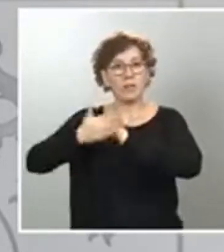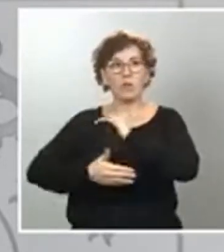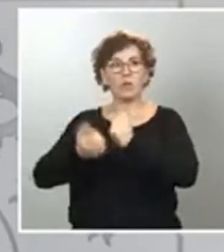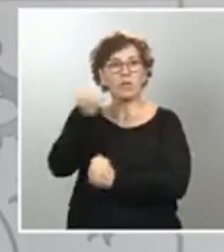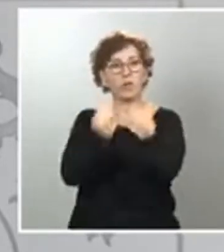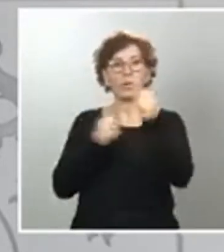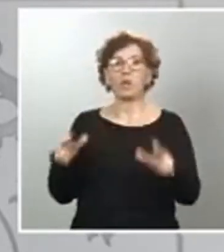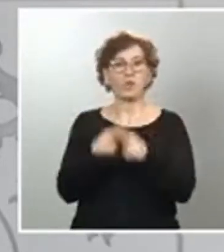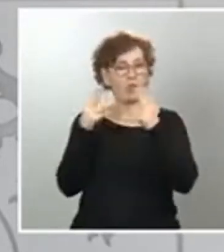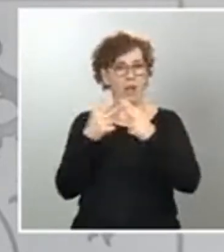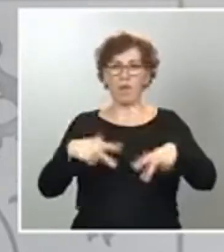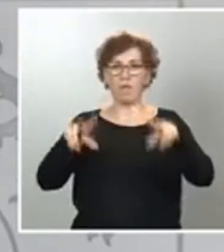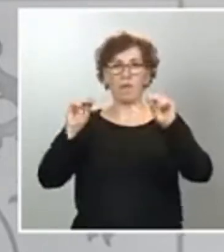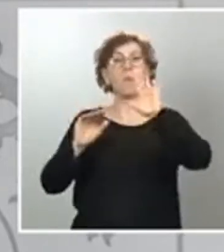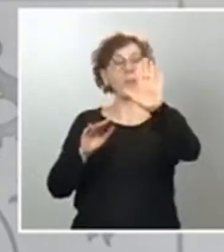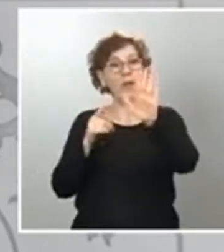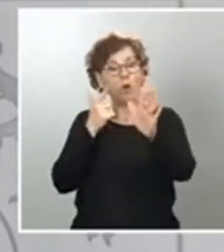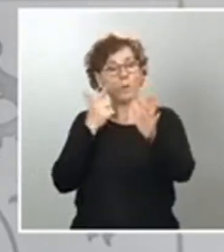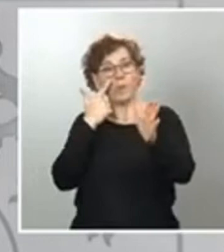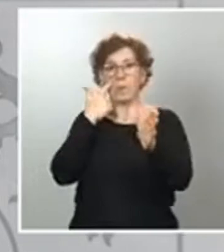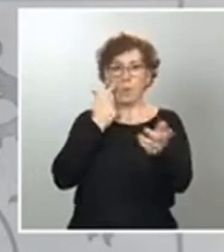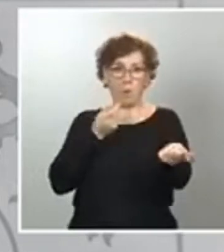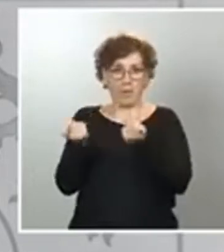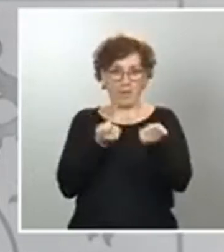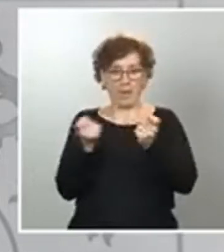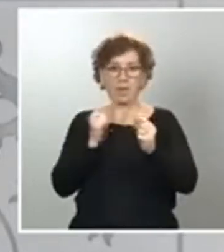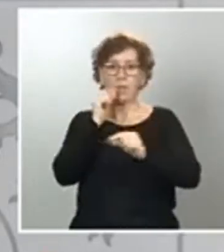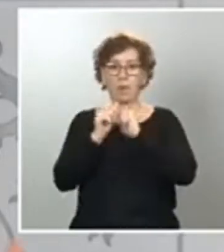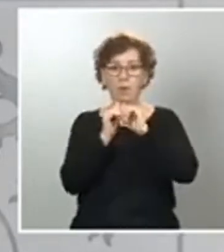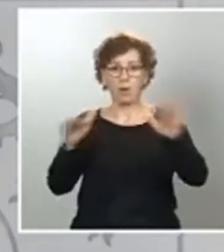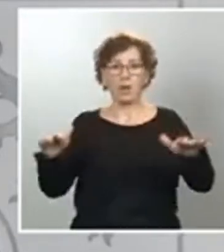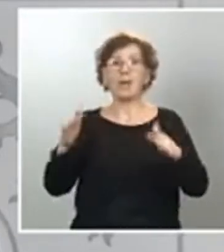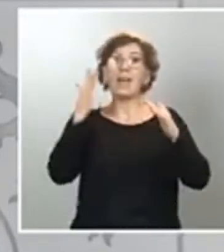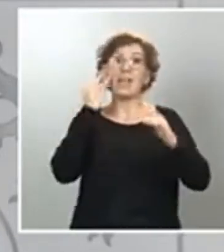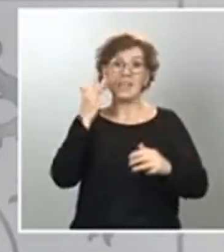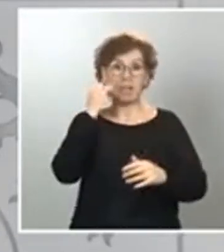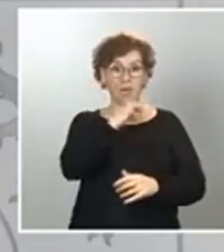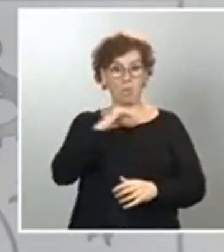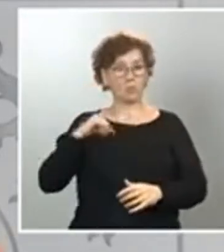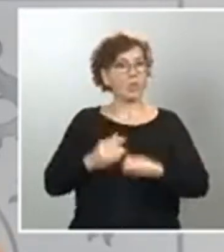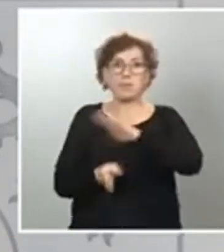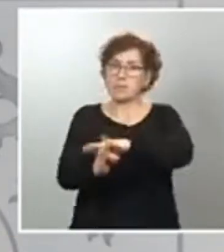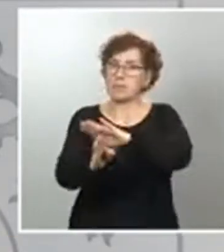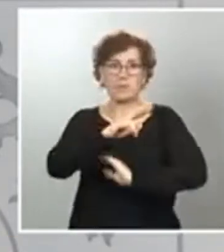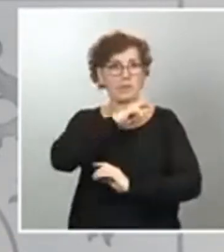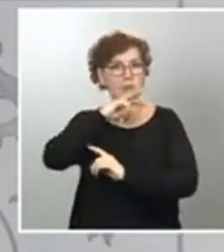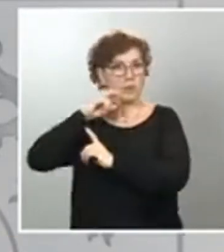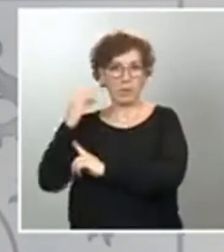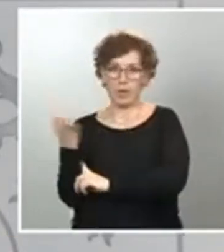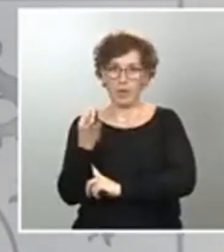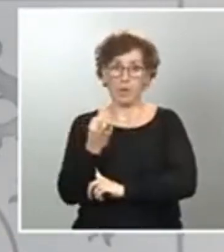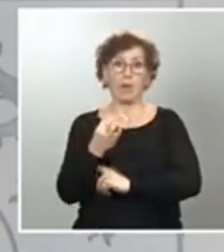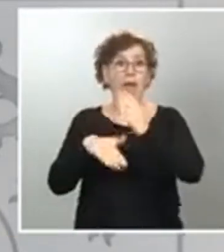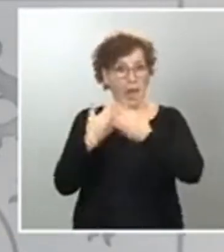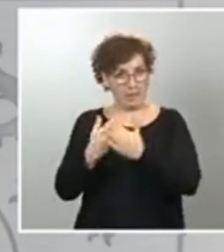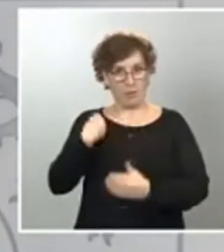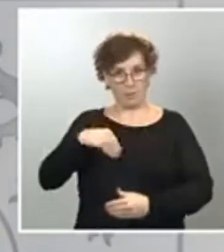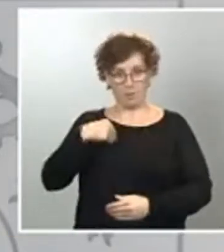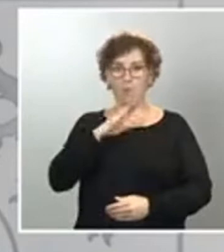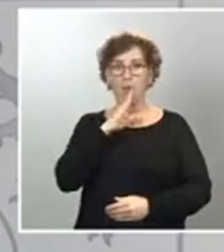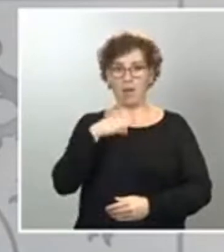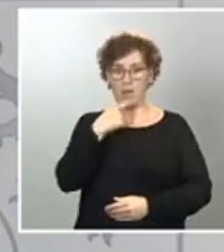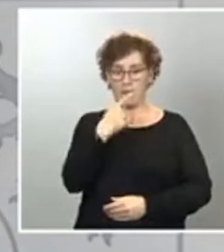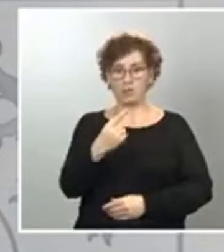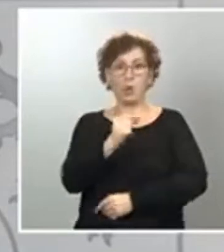vigilancia epidemiológica y, sobre todo, las medidas de higiene y protección personal que deberán persistir hasta que contemos, como decía antes, con una vacuna que nos proteja